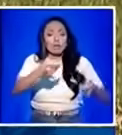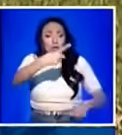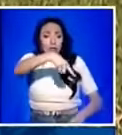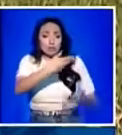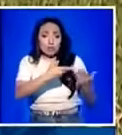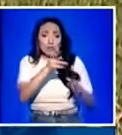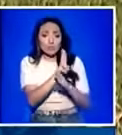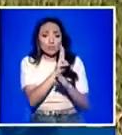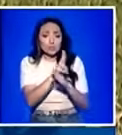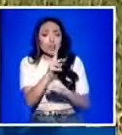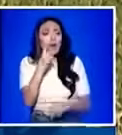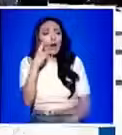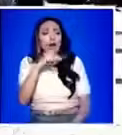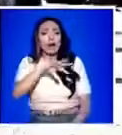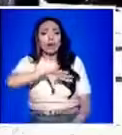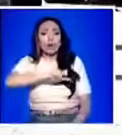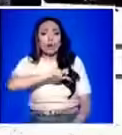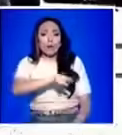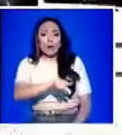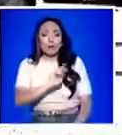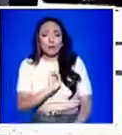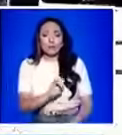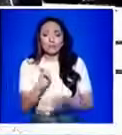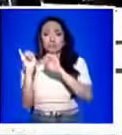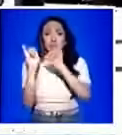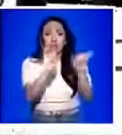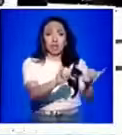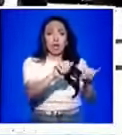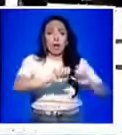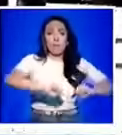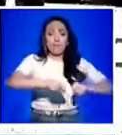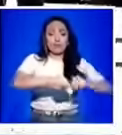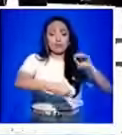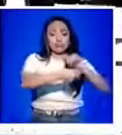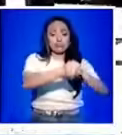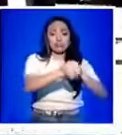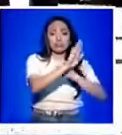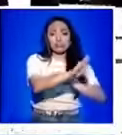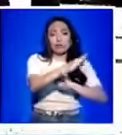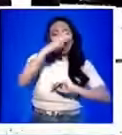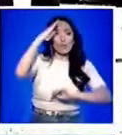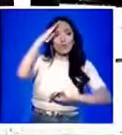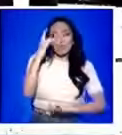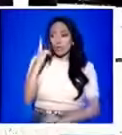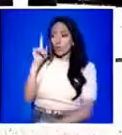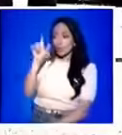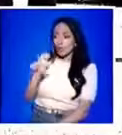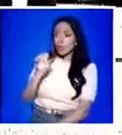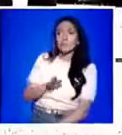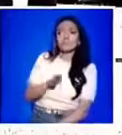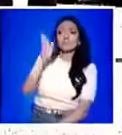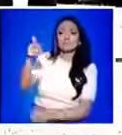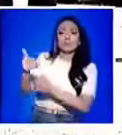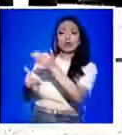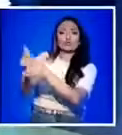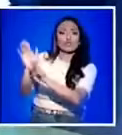fueron utilizados. Hasta tanto, permanecerán en los patios de la policía judicial y el detenido será